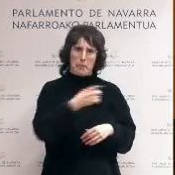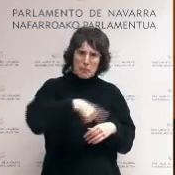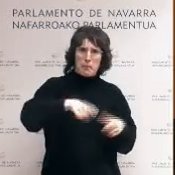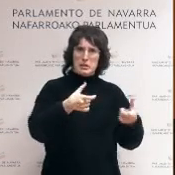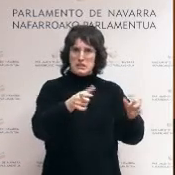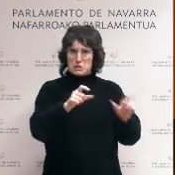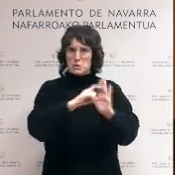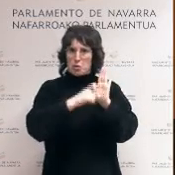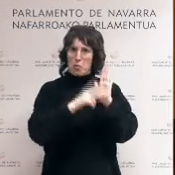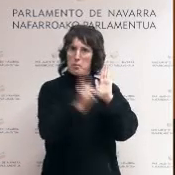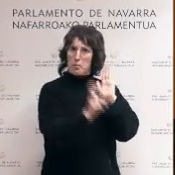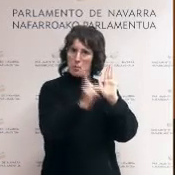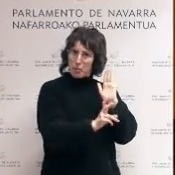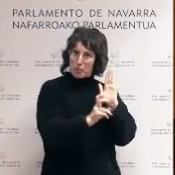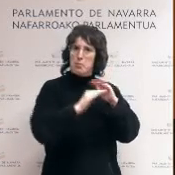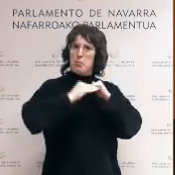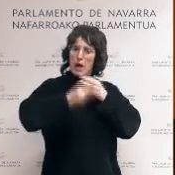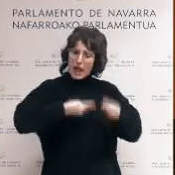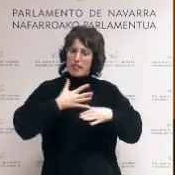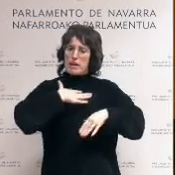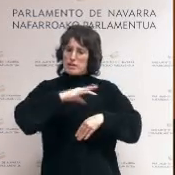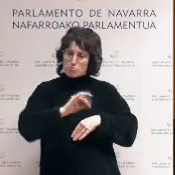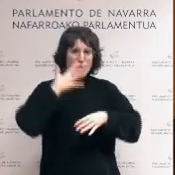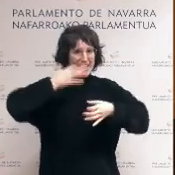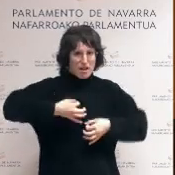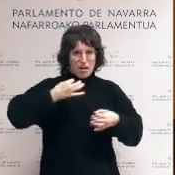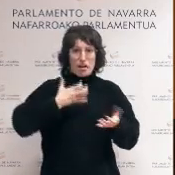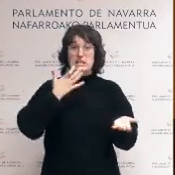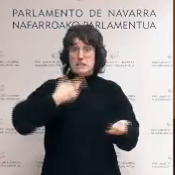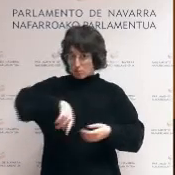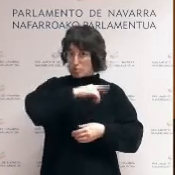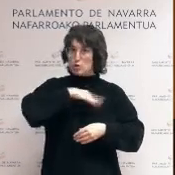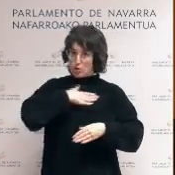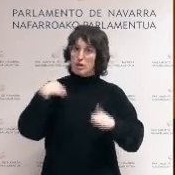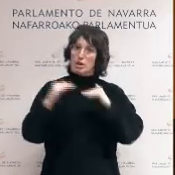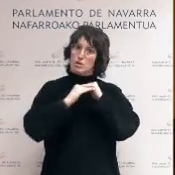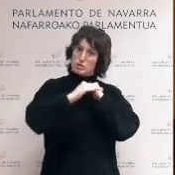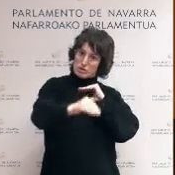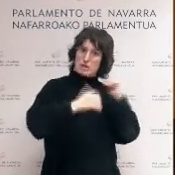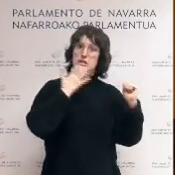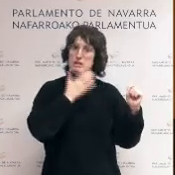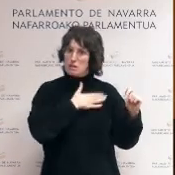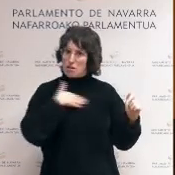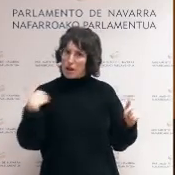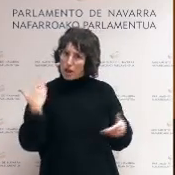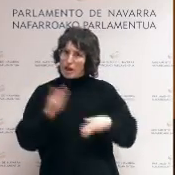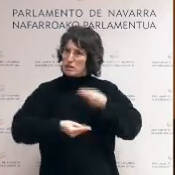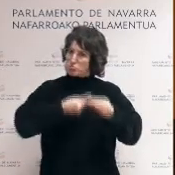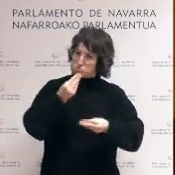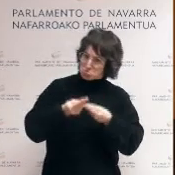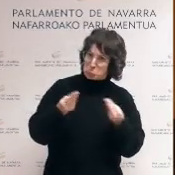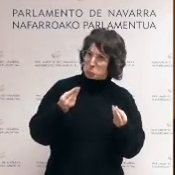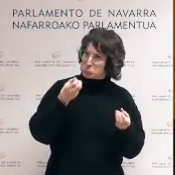realista. Si creen ustedes en la sostenibilidad, en la viabilidad y empezar